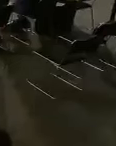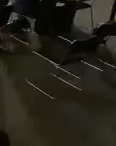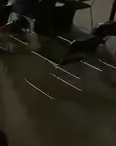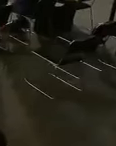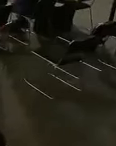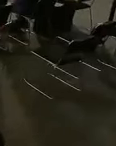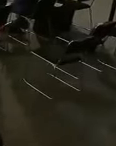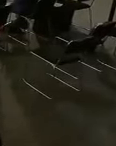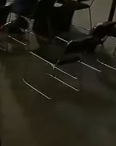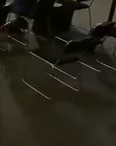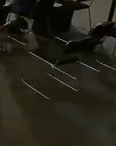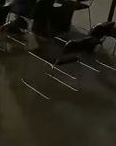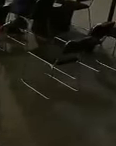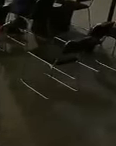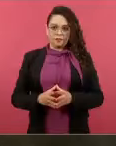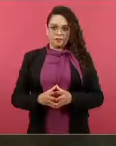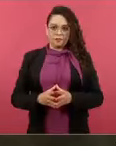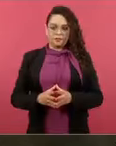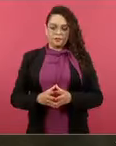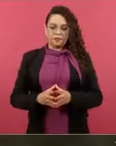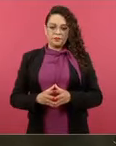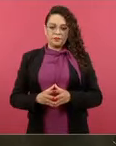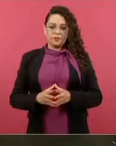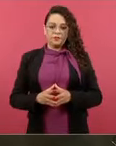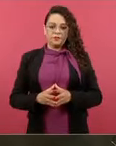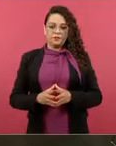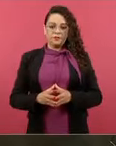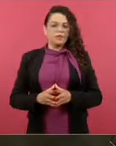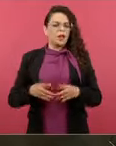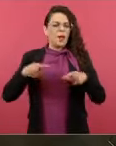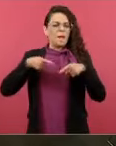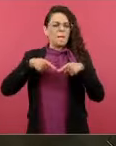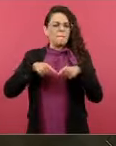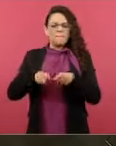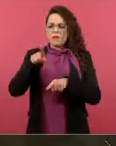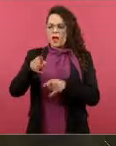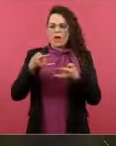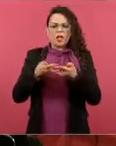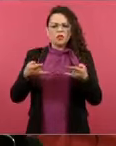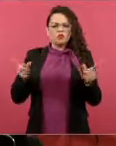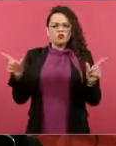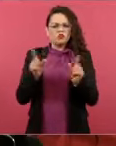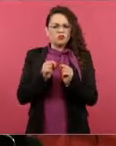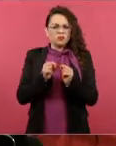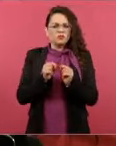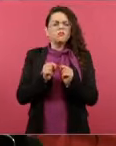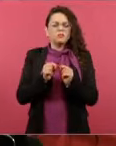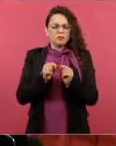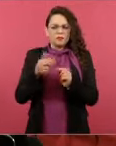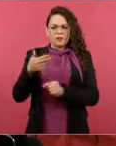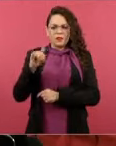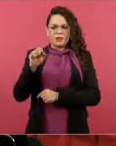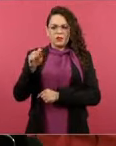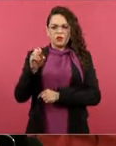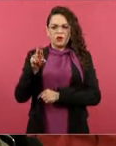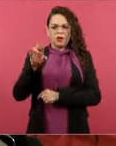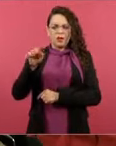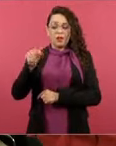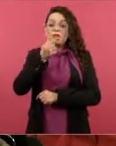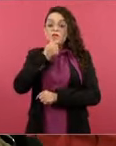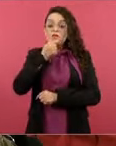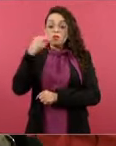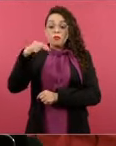contenido para las niñas y los niños. Todo parte de un pequeño llamado Arturo, que va camino a la escuela, como pueden ver